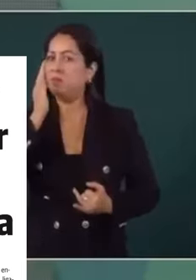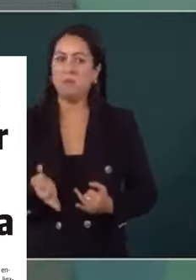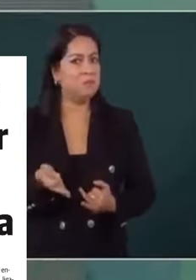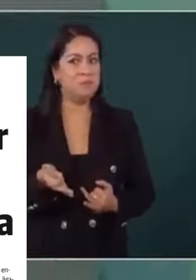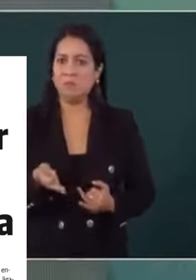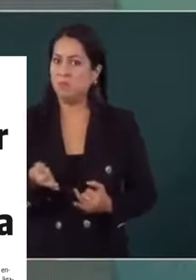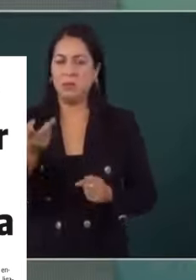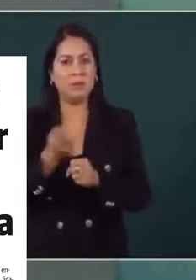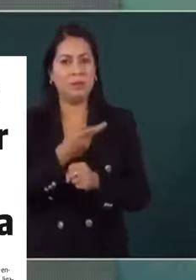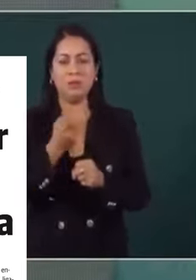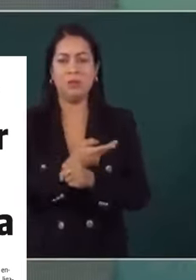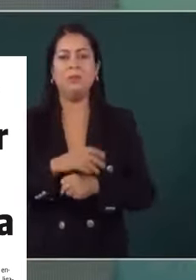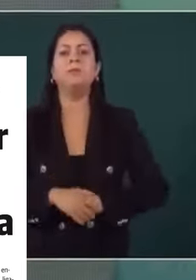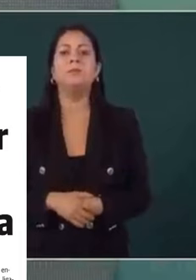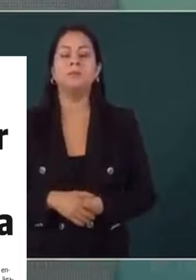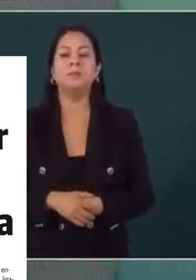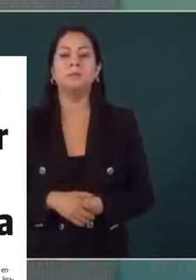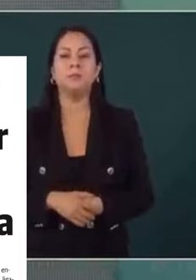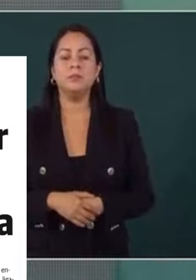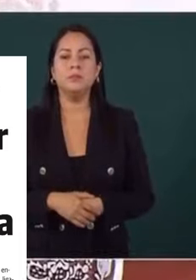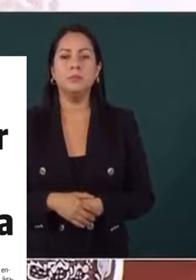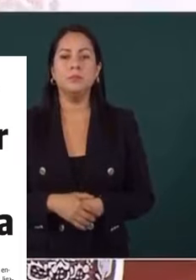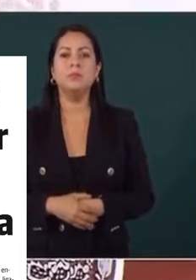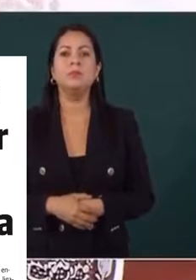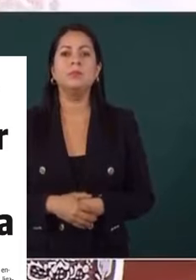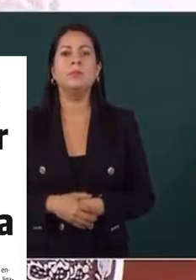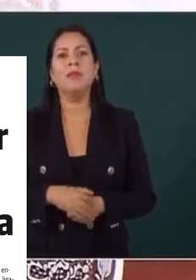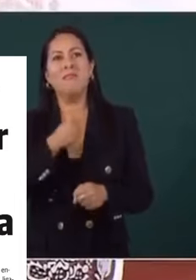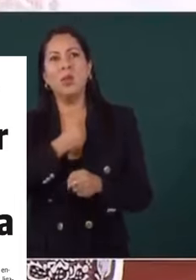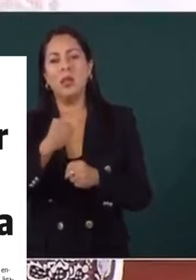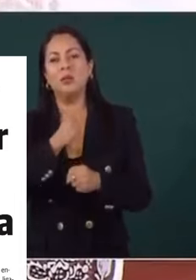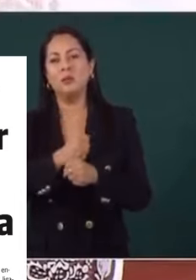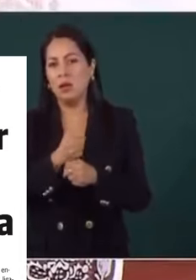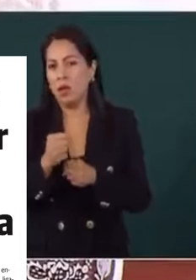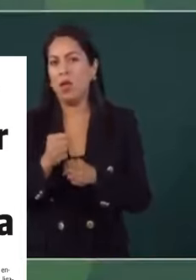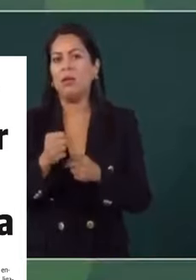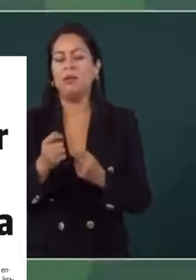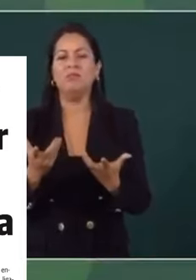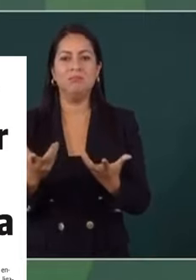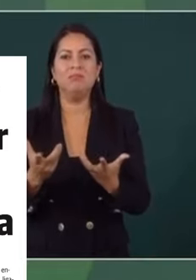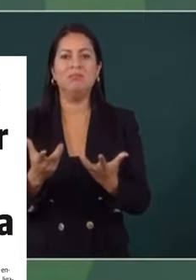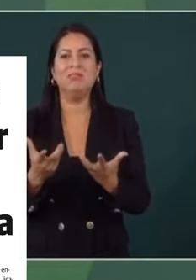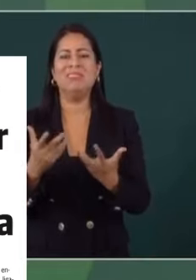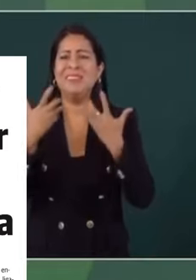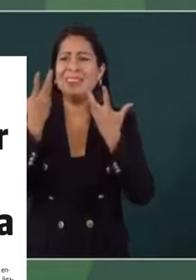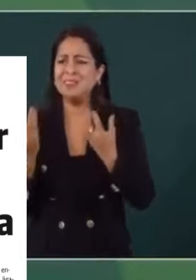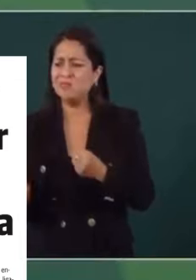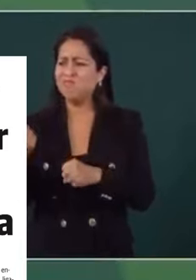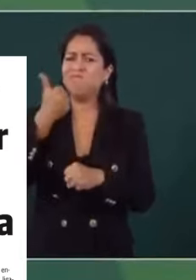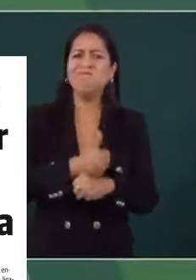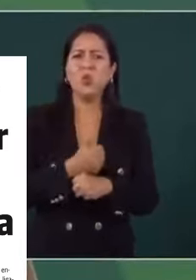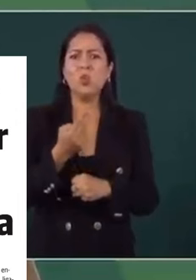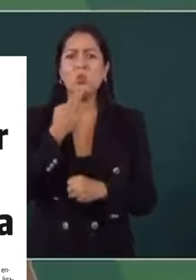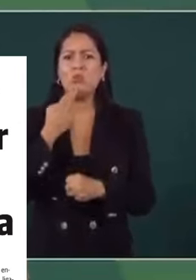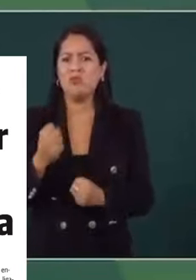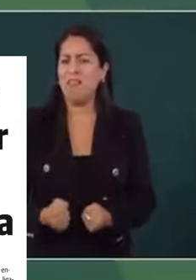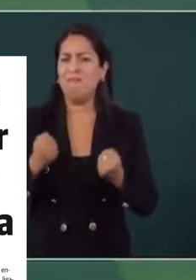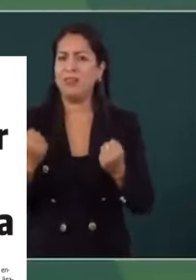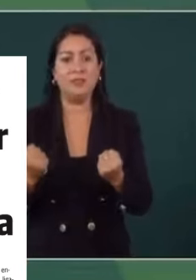actitudes vandálicas, la violencia, el querer imponerse con el uso de la